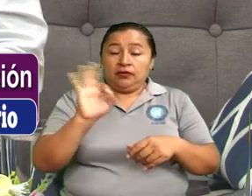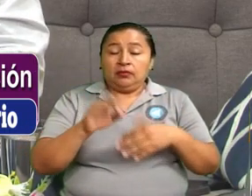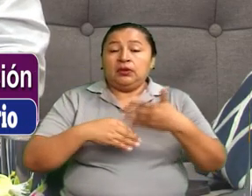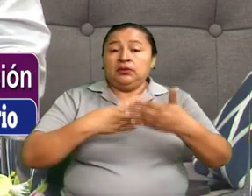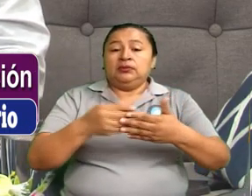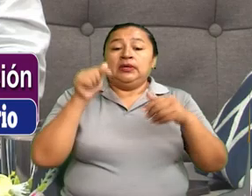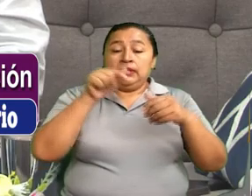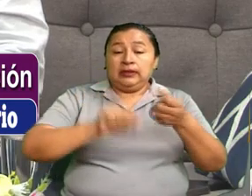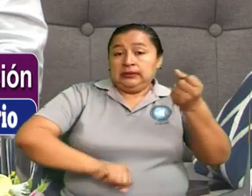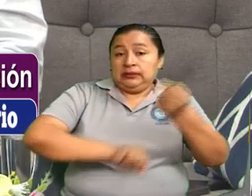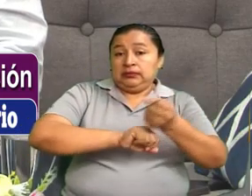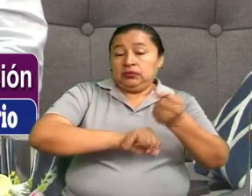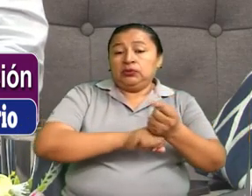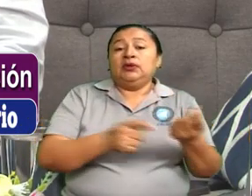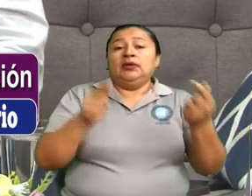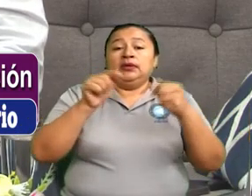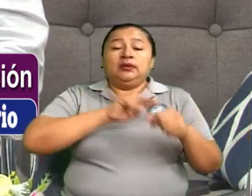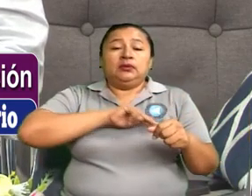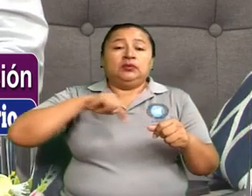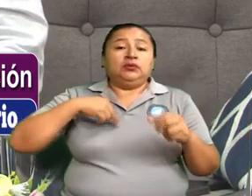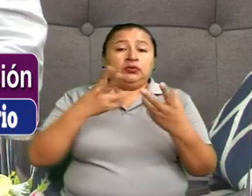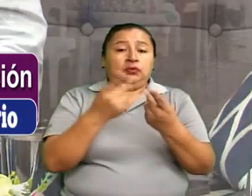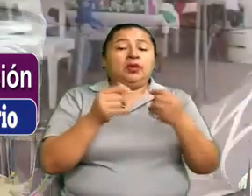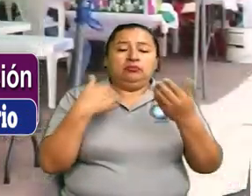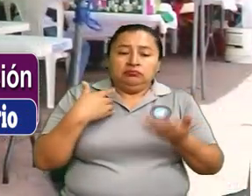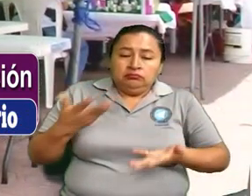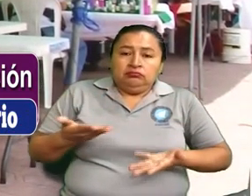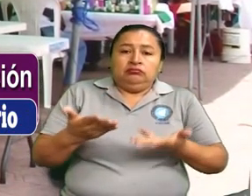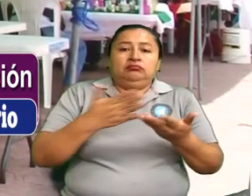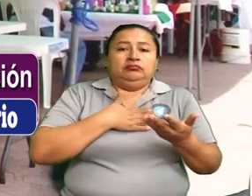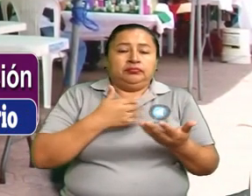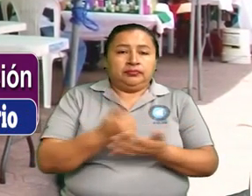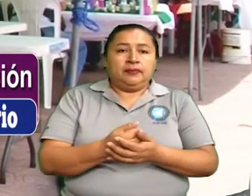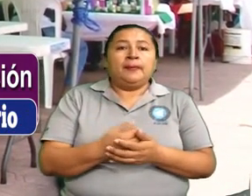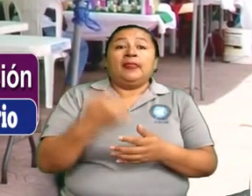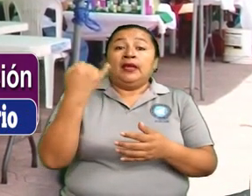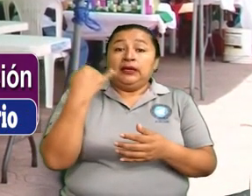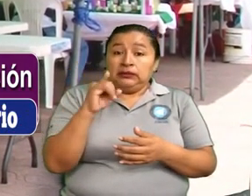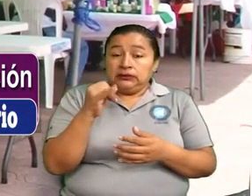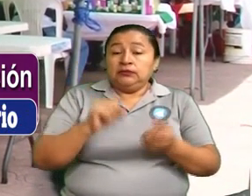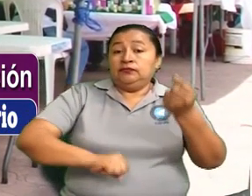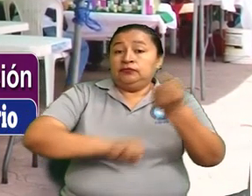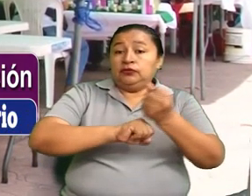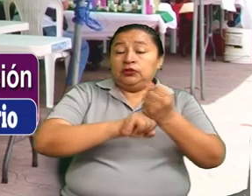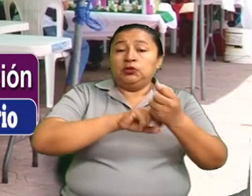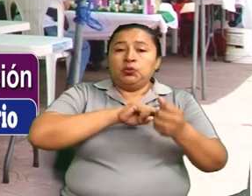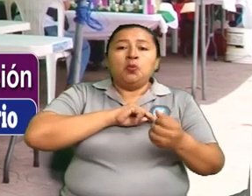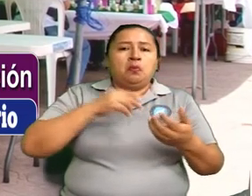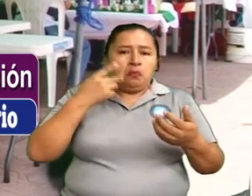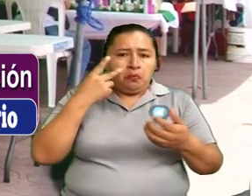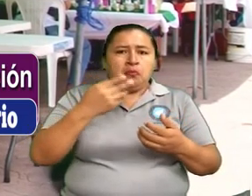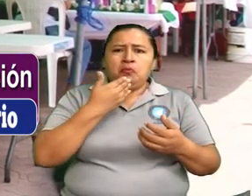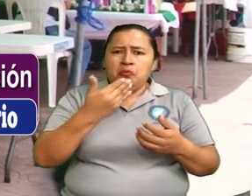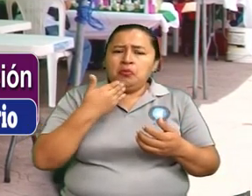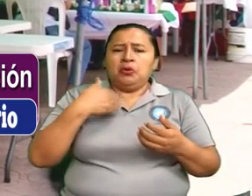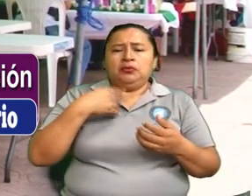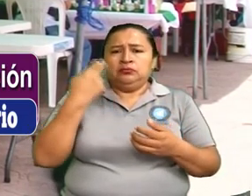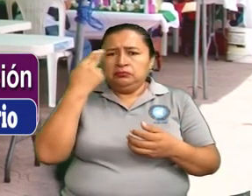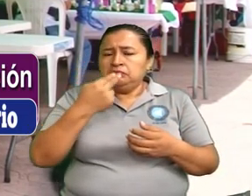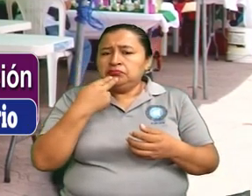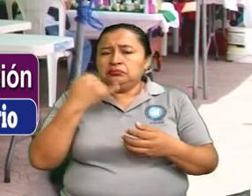en ese aporte a que nuestra economía venga recuperándose. Y sin duda alguna también fortalecida y con nuevos rostros, porque en ese sentido también